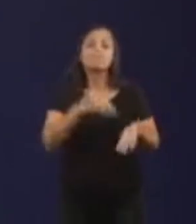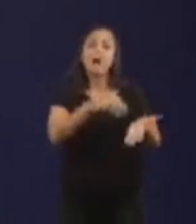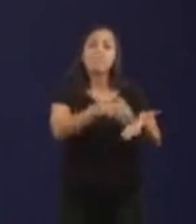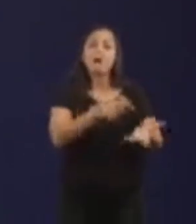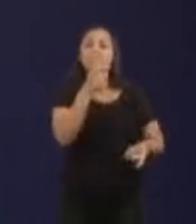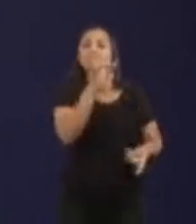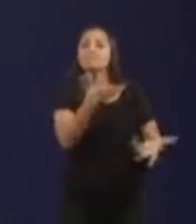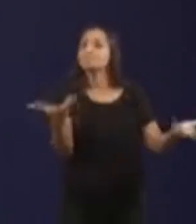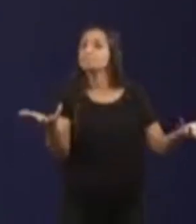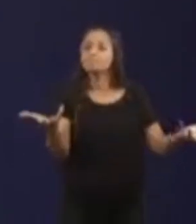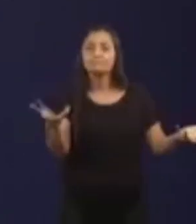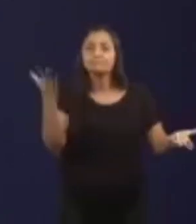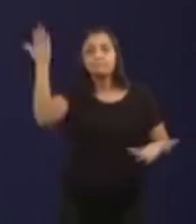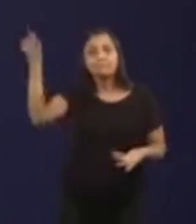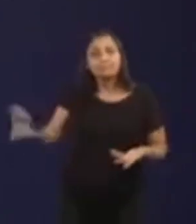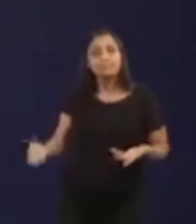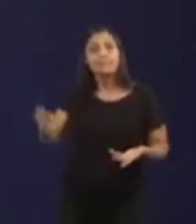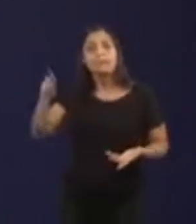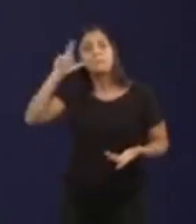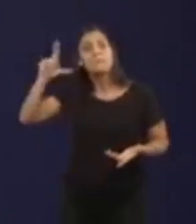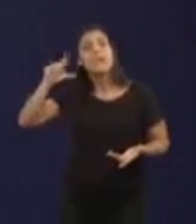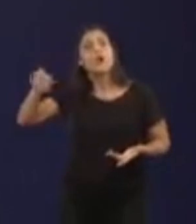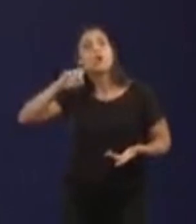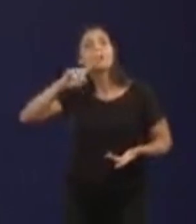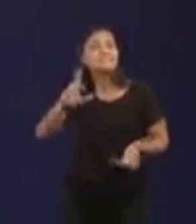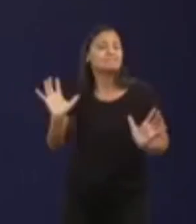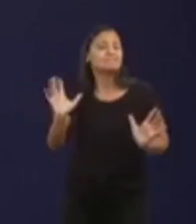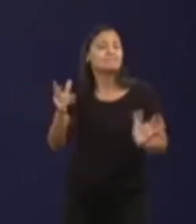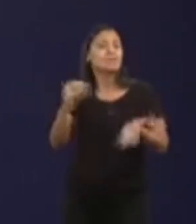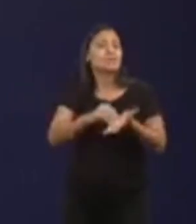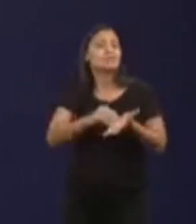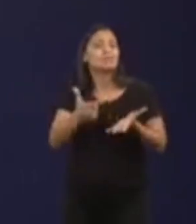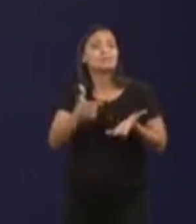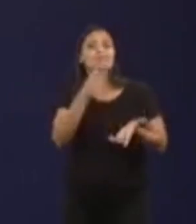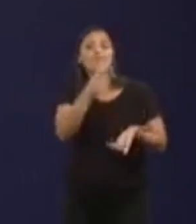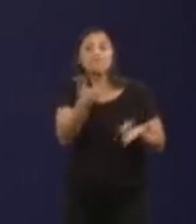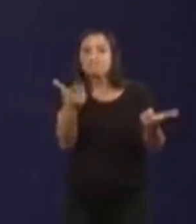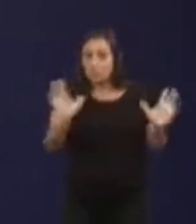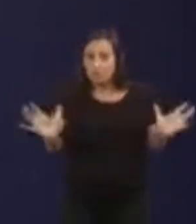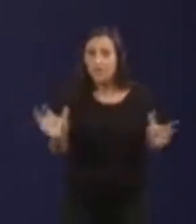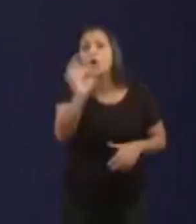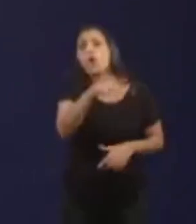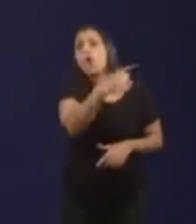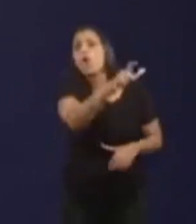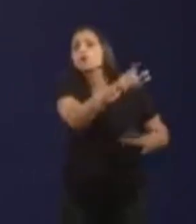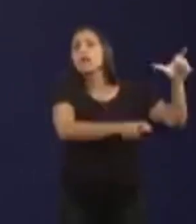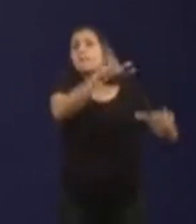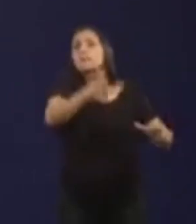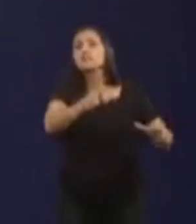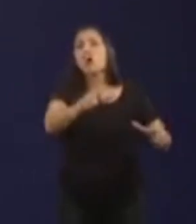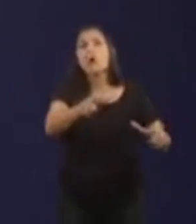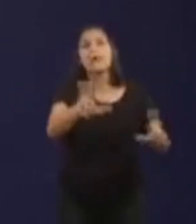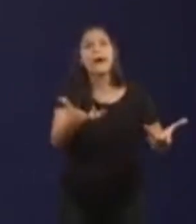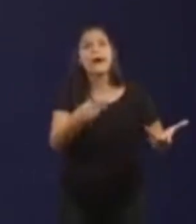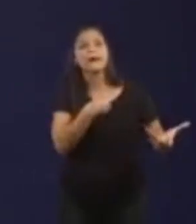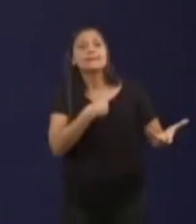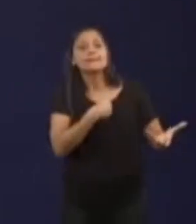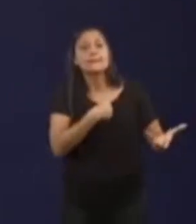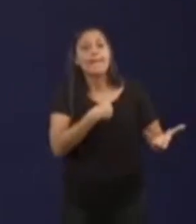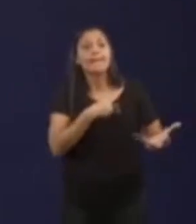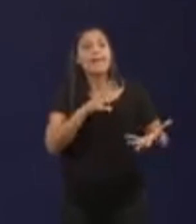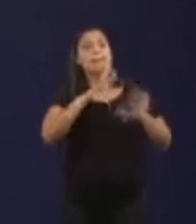contestar a veloc copito o a cualquier otra persona que que haga alguna apreciación sobre esto o que se sienta afectado